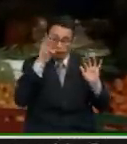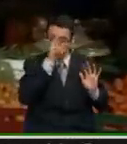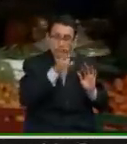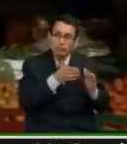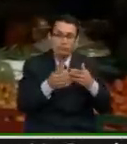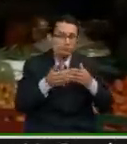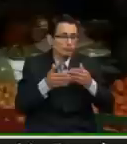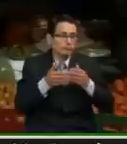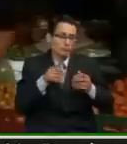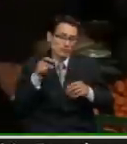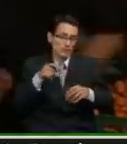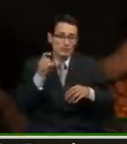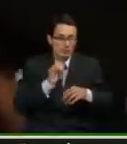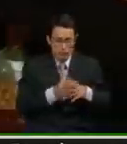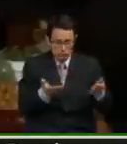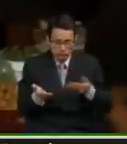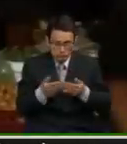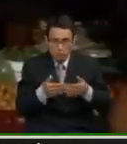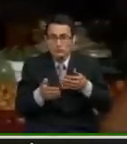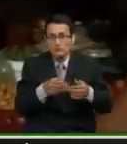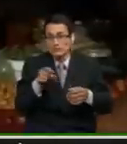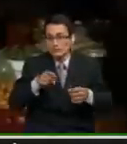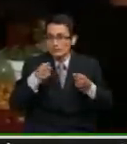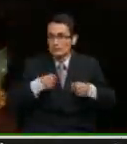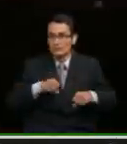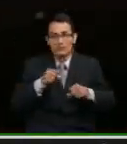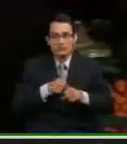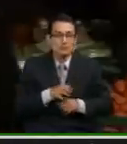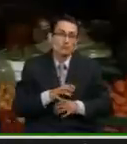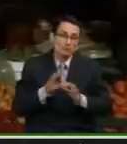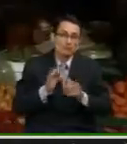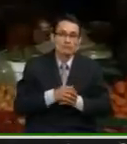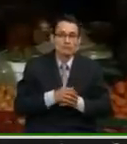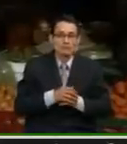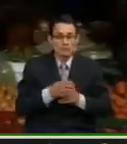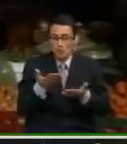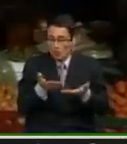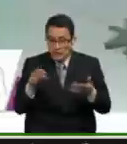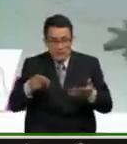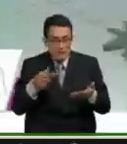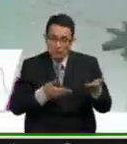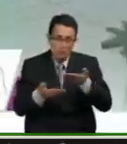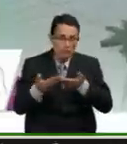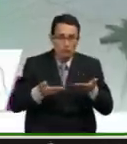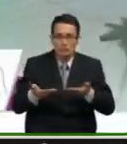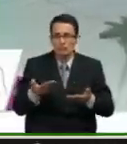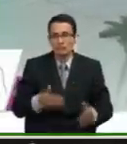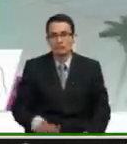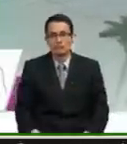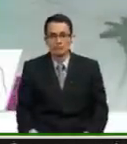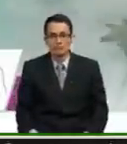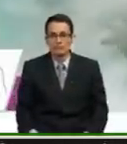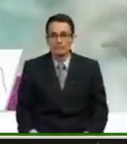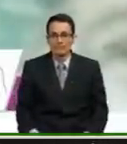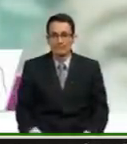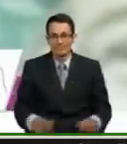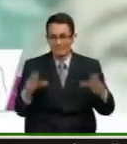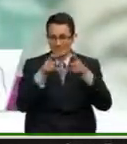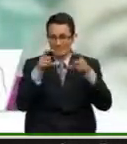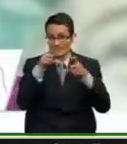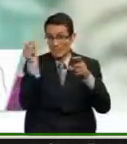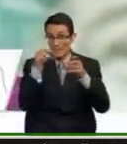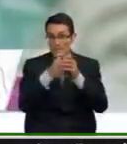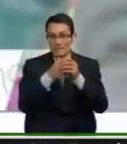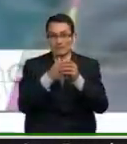porque él viene confiado al cliente que le va a cambiar el billete y le va a llevar las cositas que no tienen. Para garantizar la circulación del billete de